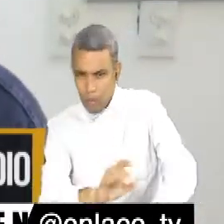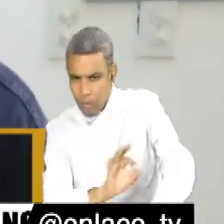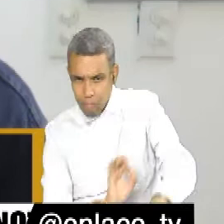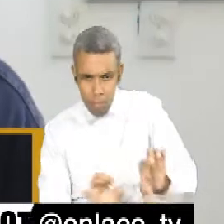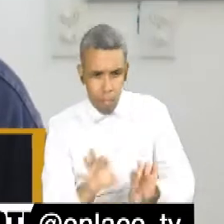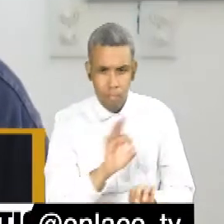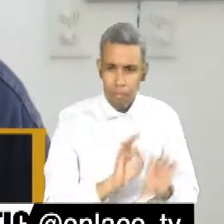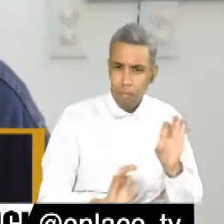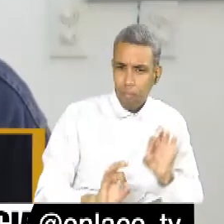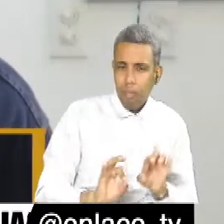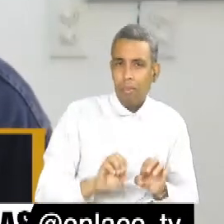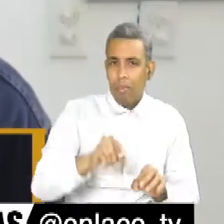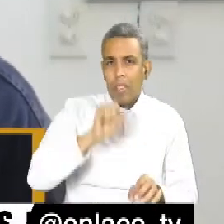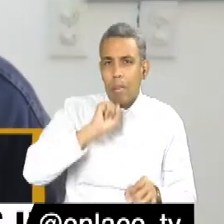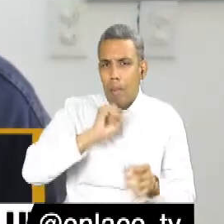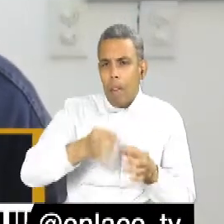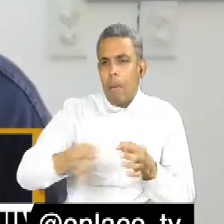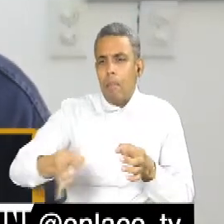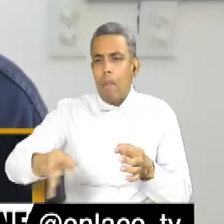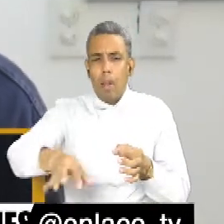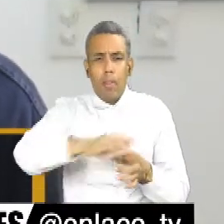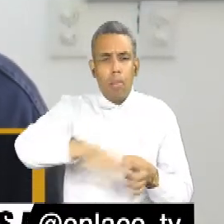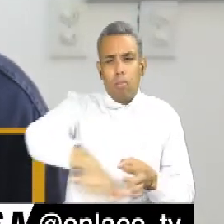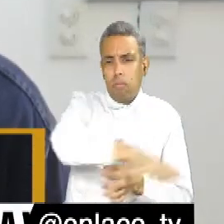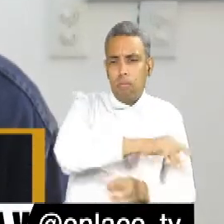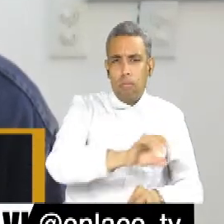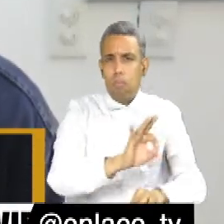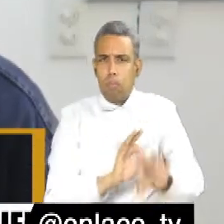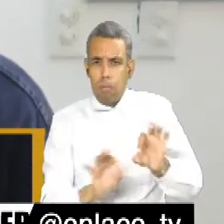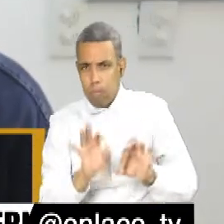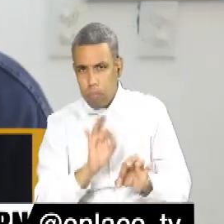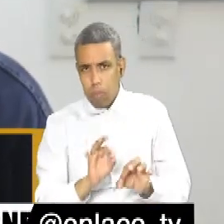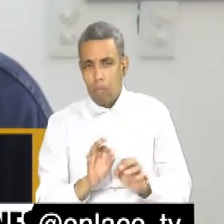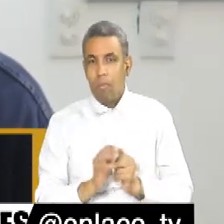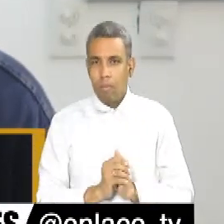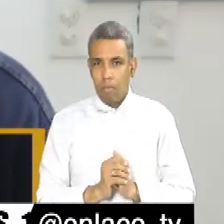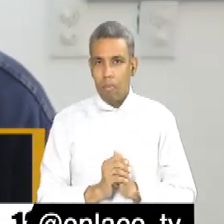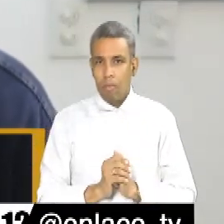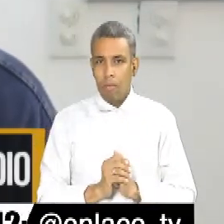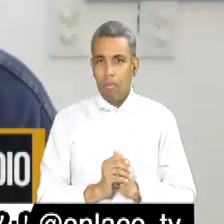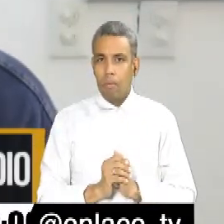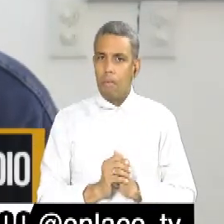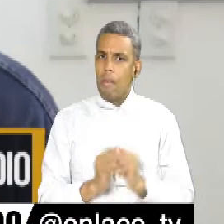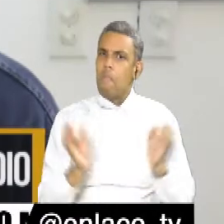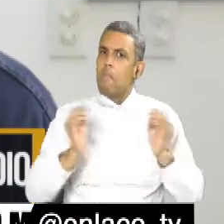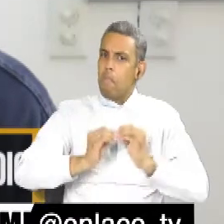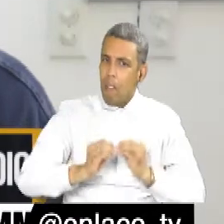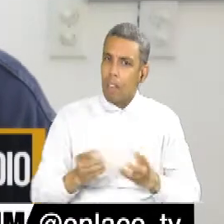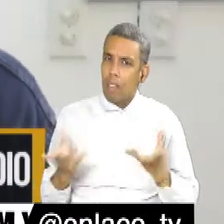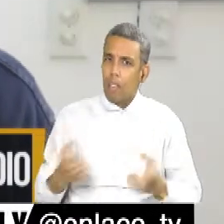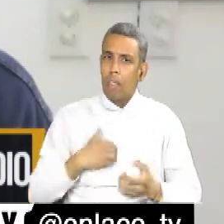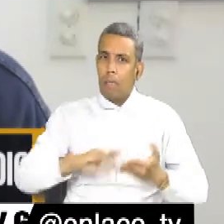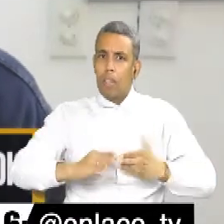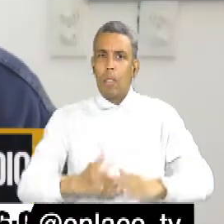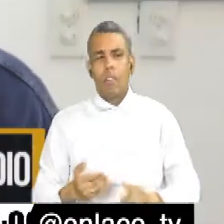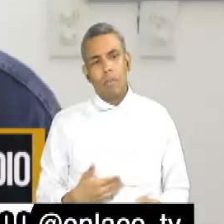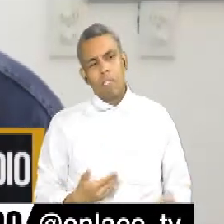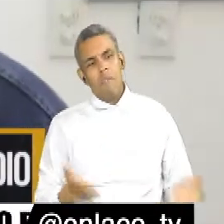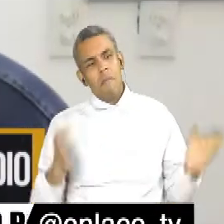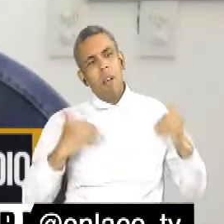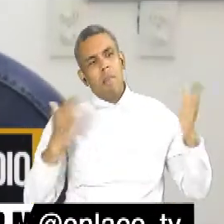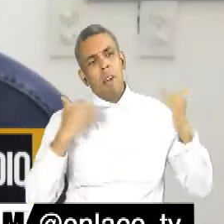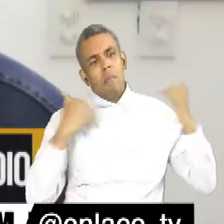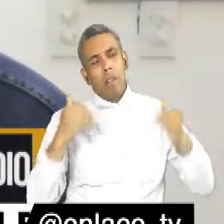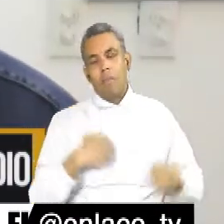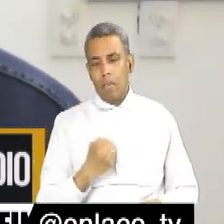del Magdalena Medio y están exigiendo una participación más allá de lo que exige el decreto 1668